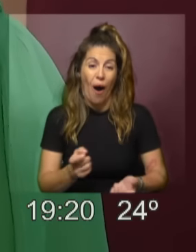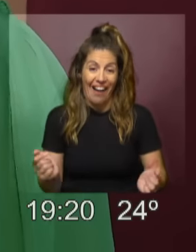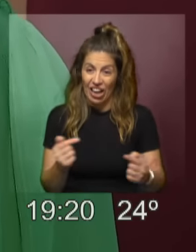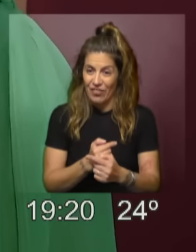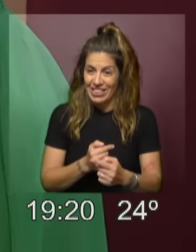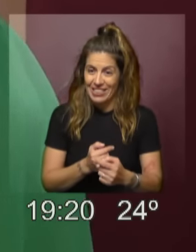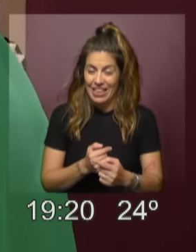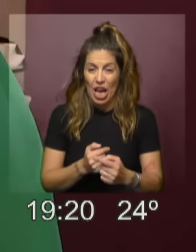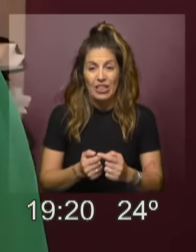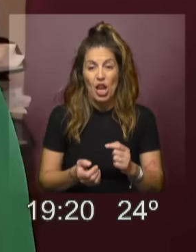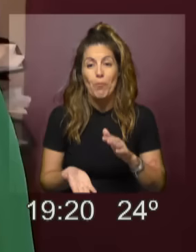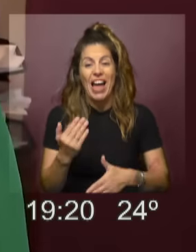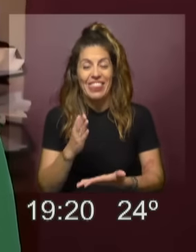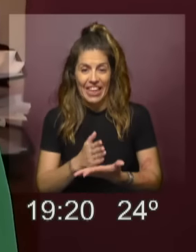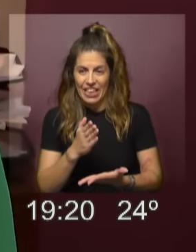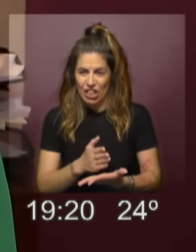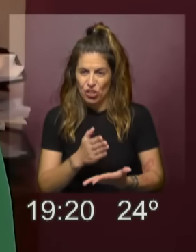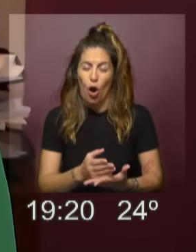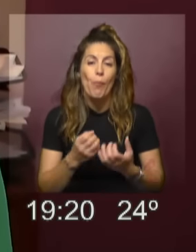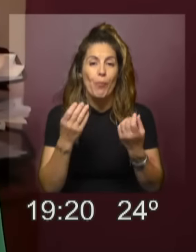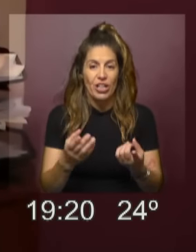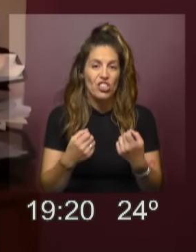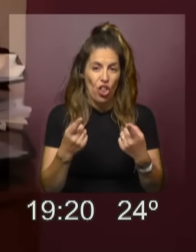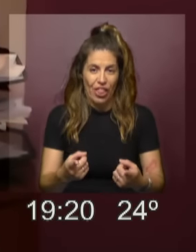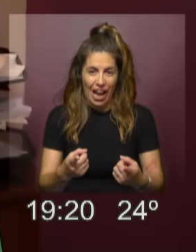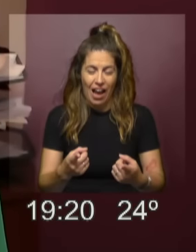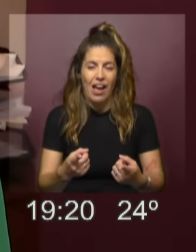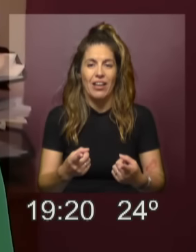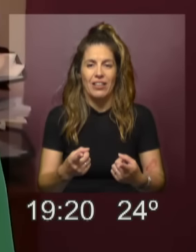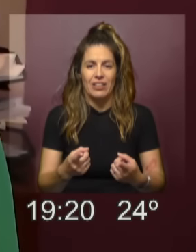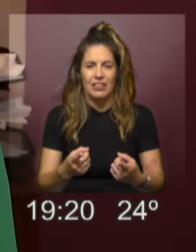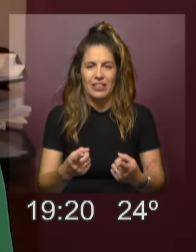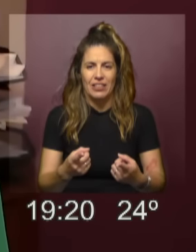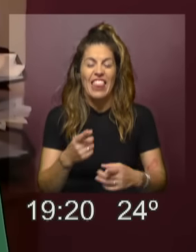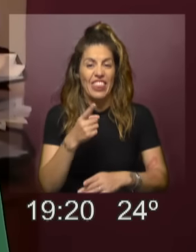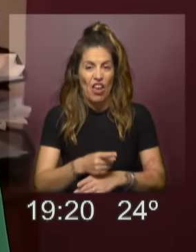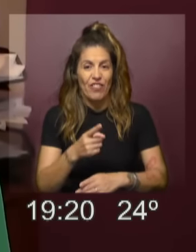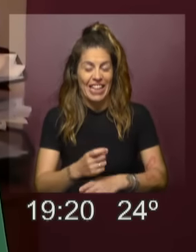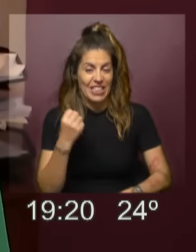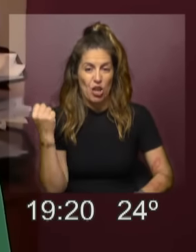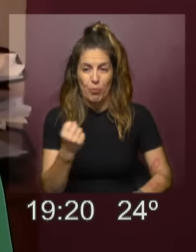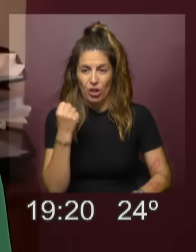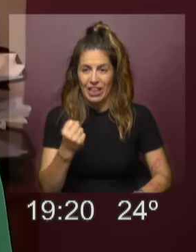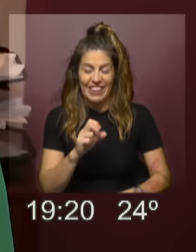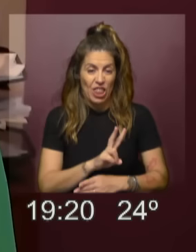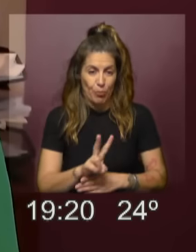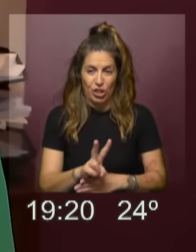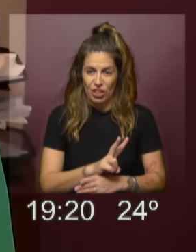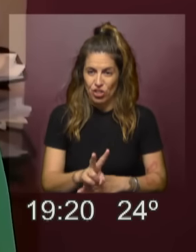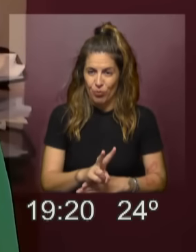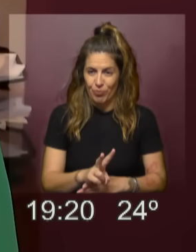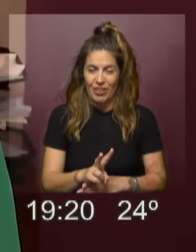revés, los maximiza y por lo tanto establece correlativamente deberes importantísimos de protección.